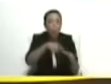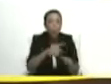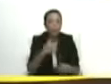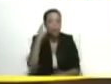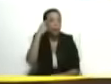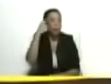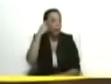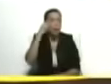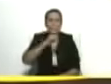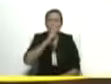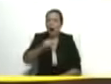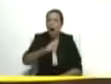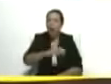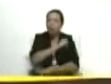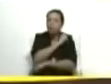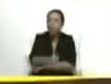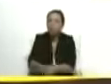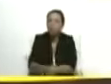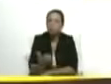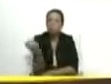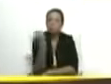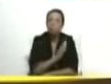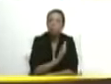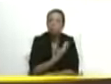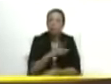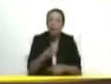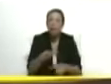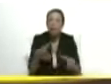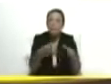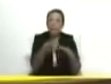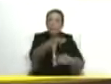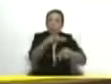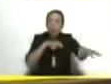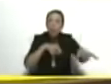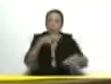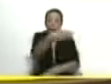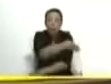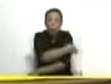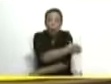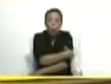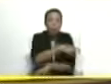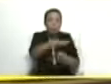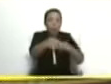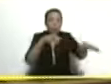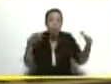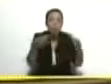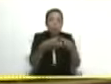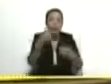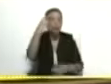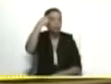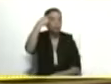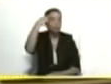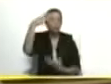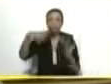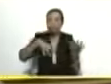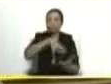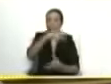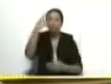diabólica, perversa, criminal, con la mayoría de la derecha oligárquica.